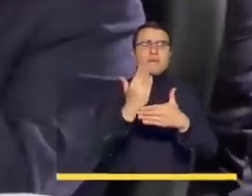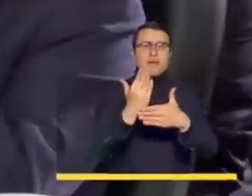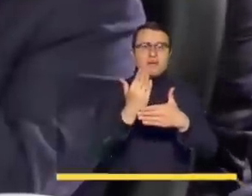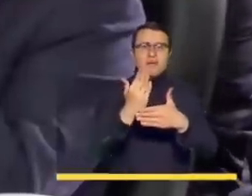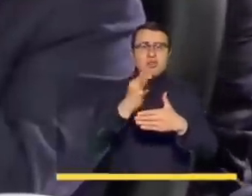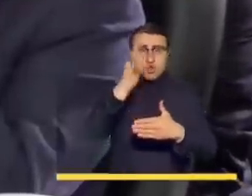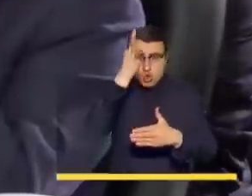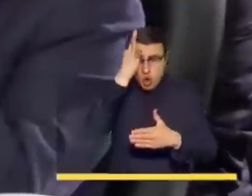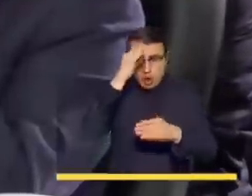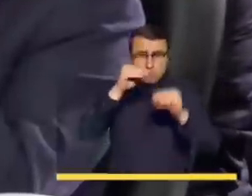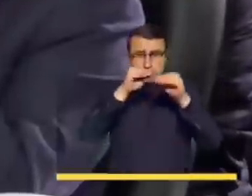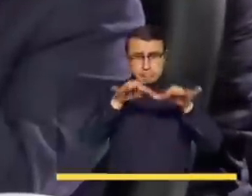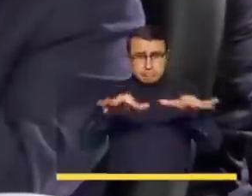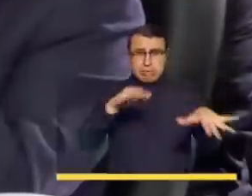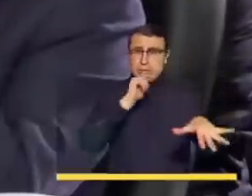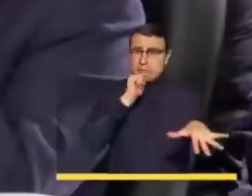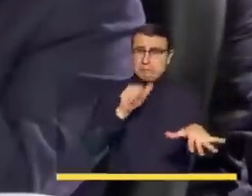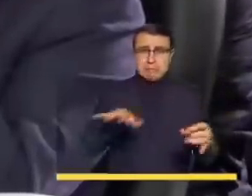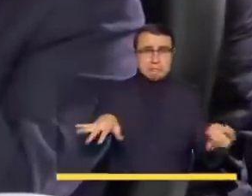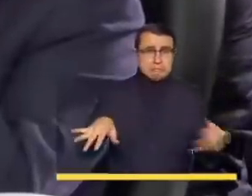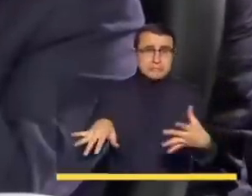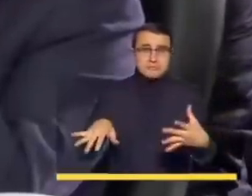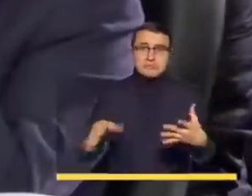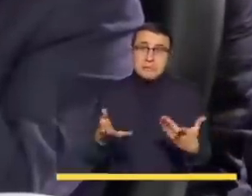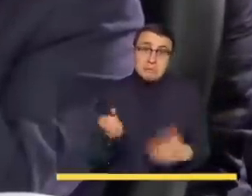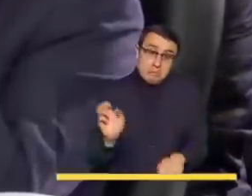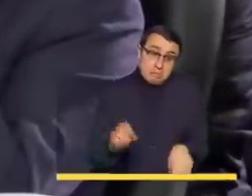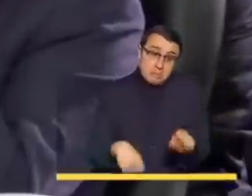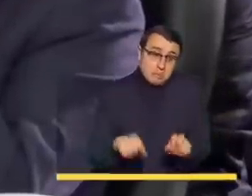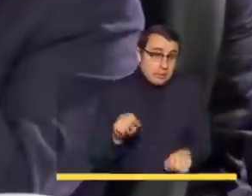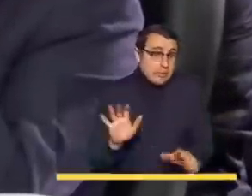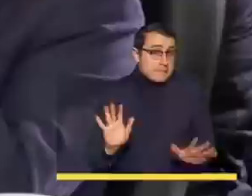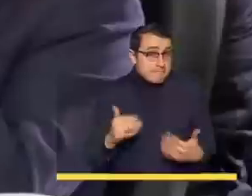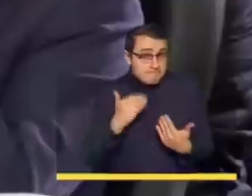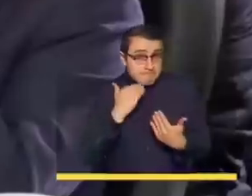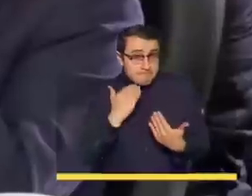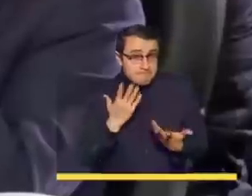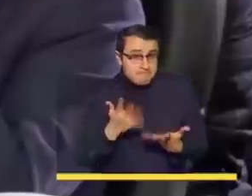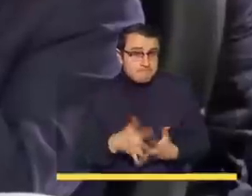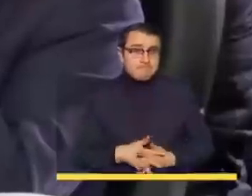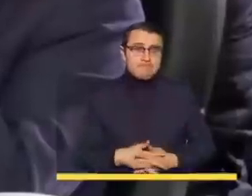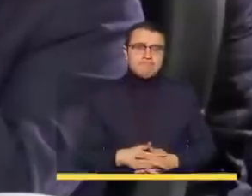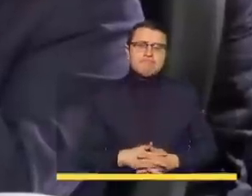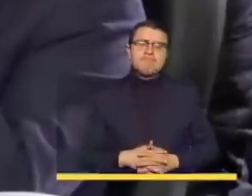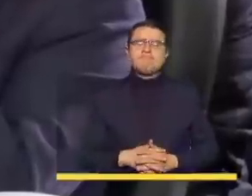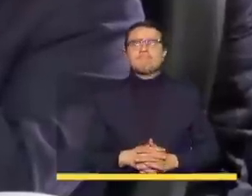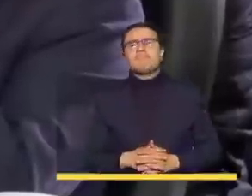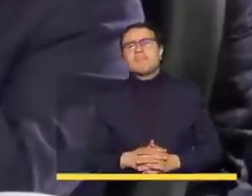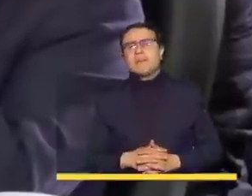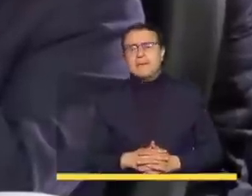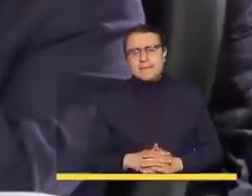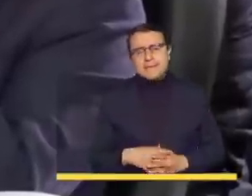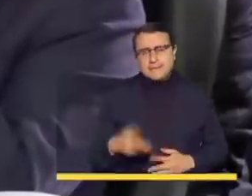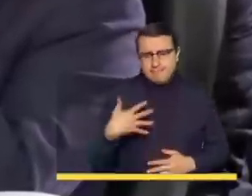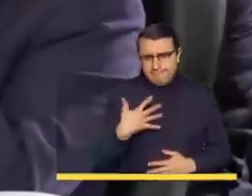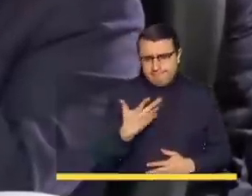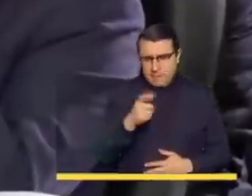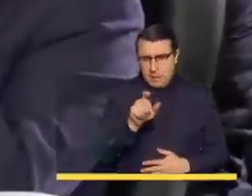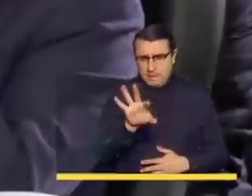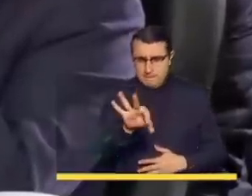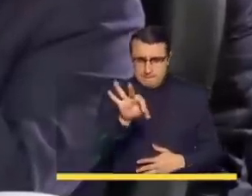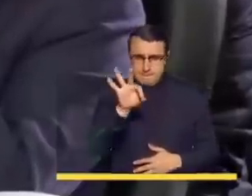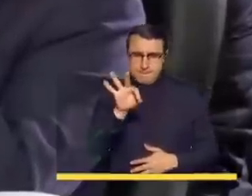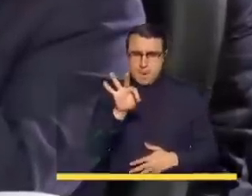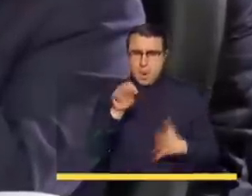igual de dañina o peor. Puntualmente diría